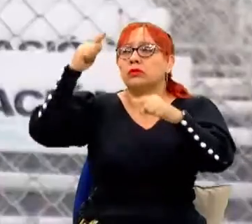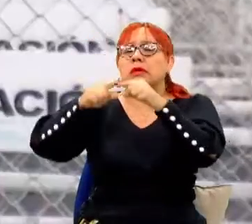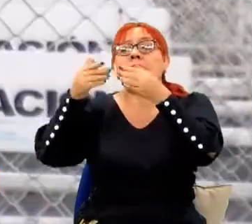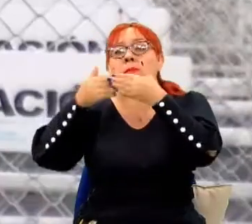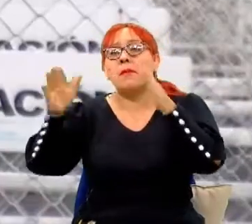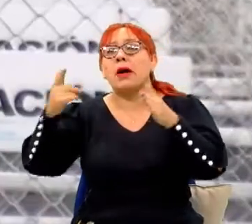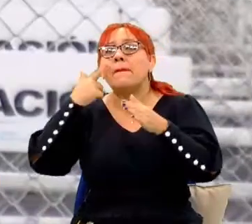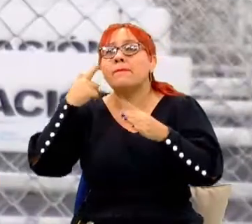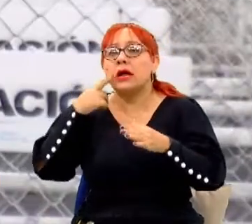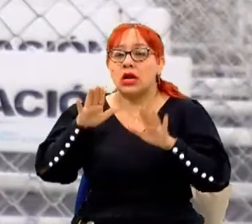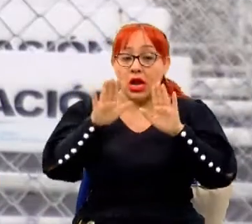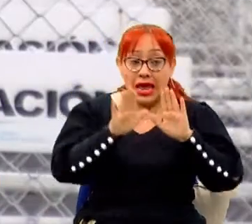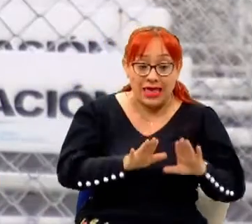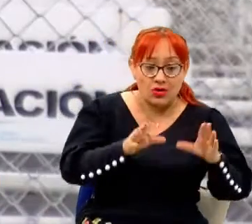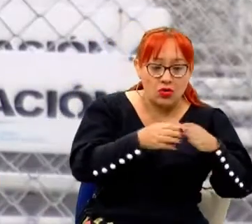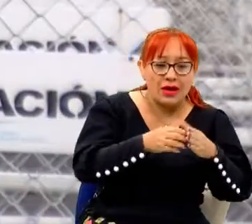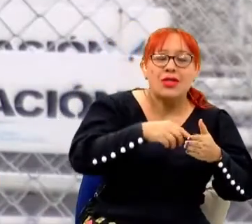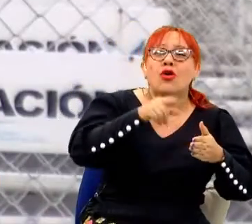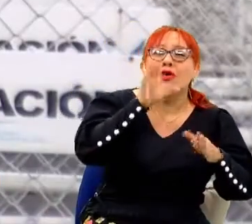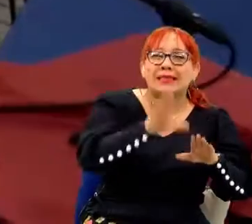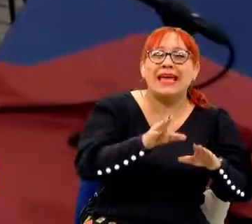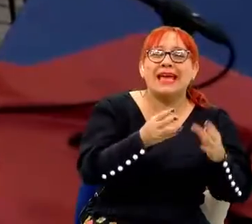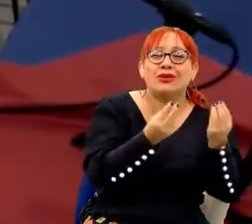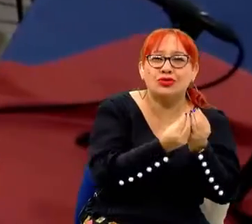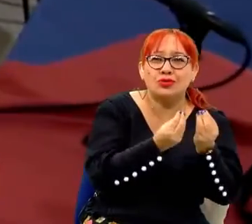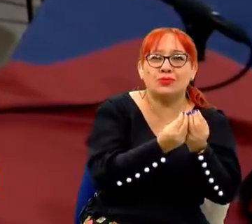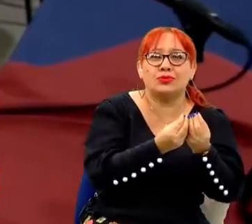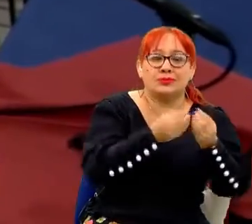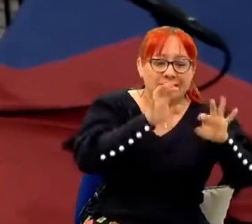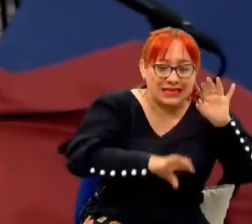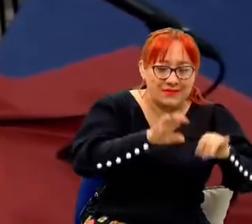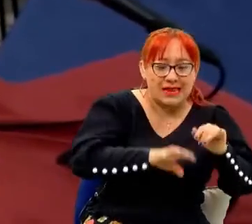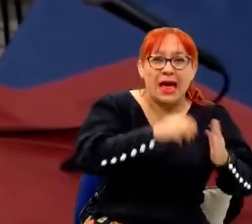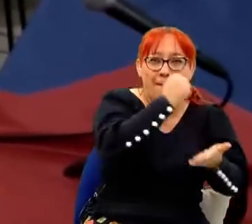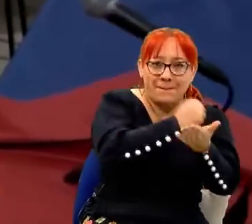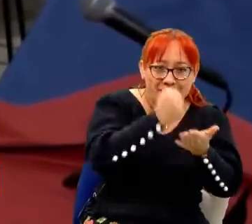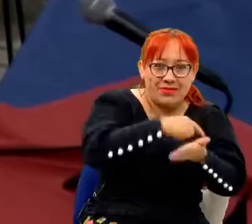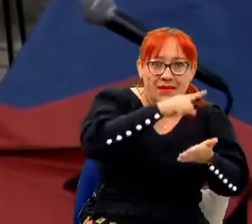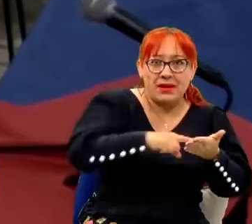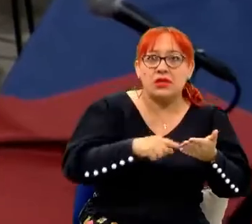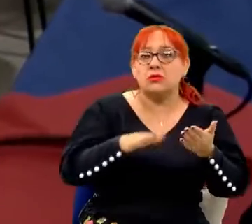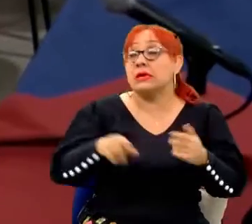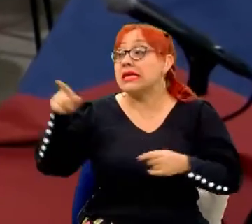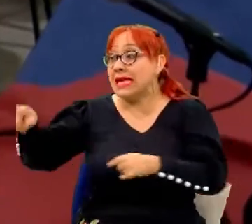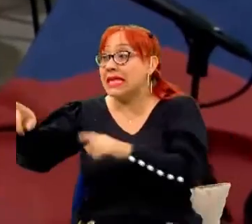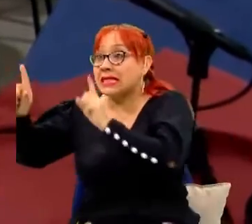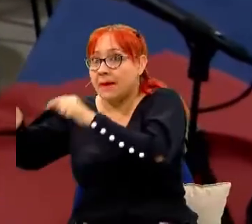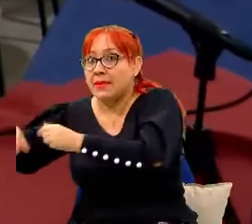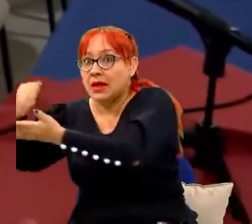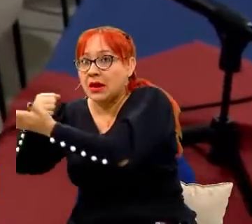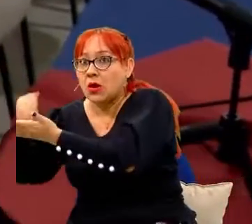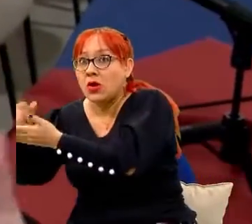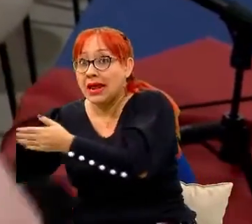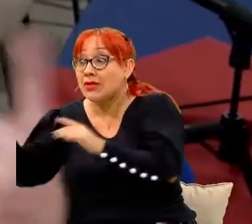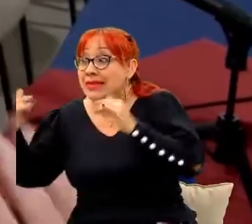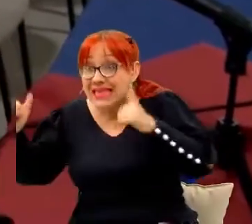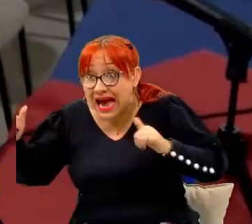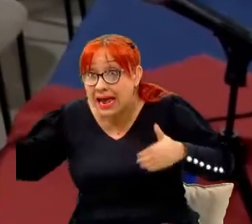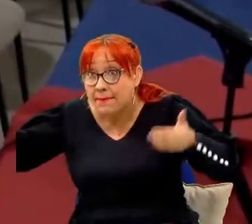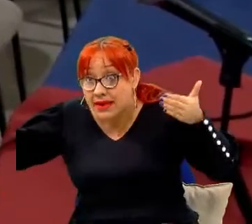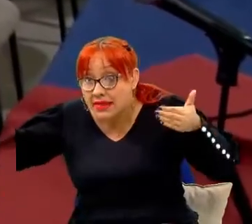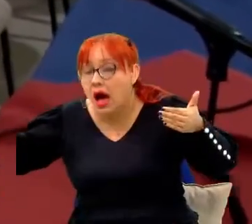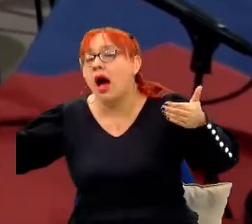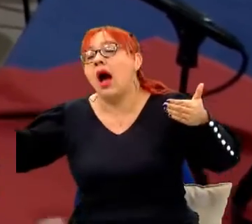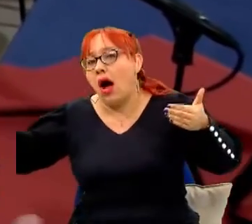de consulados. A partir del restablecimiento de las relaciones diplomáticas consulares, allí